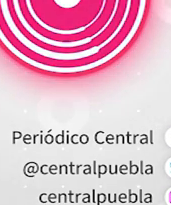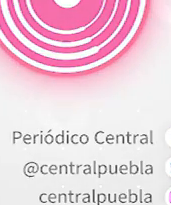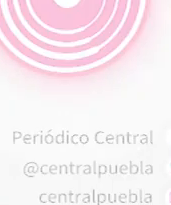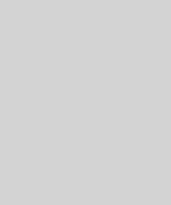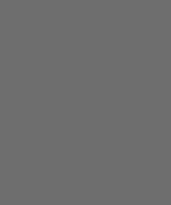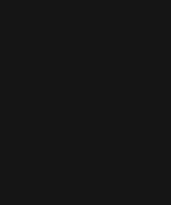Gracias. Gracias. Gracias. Gracias. Gracias.